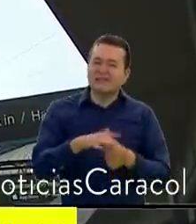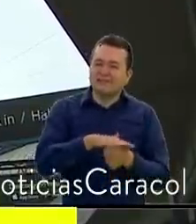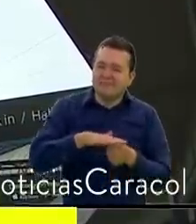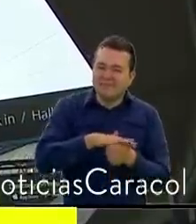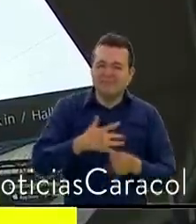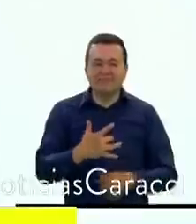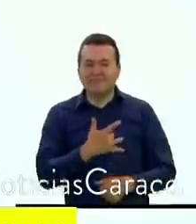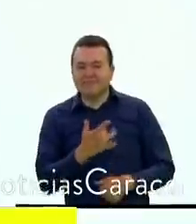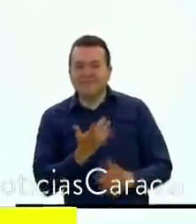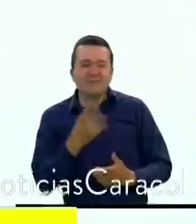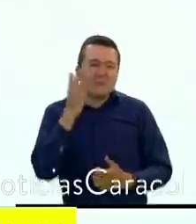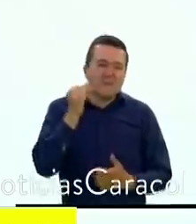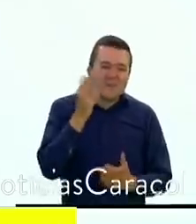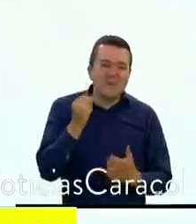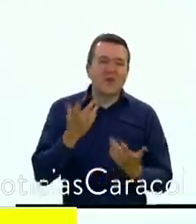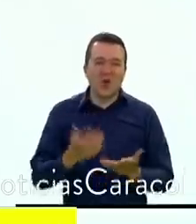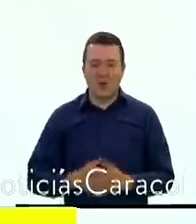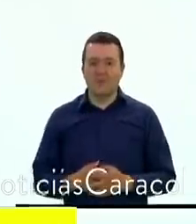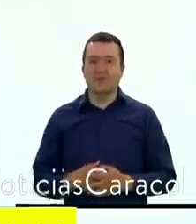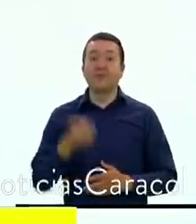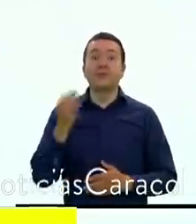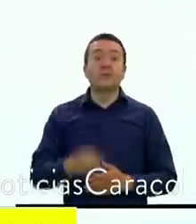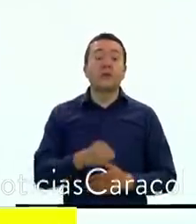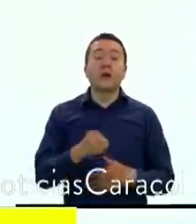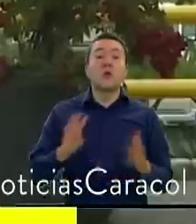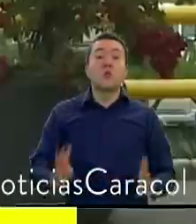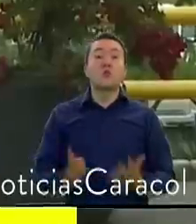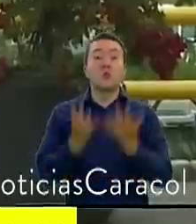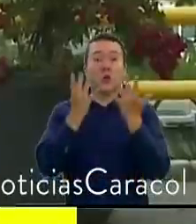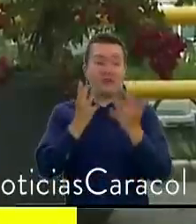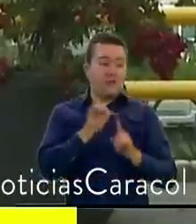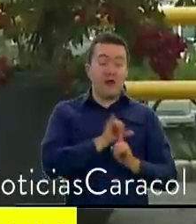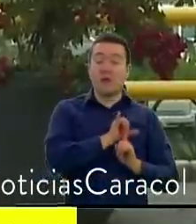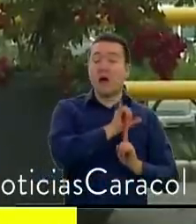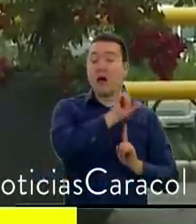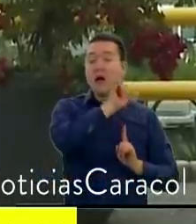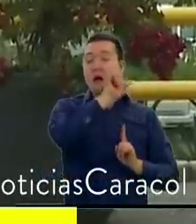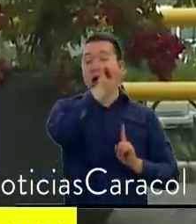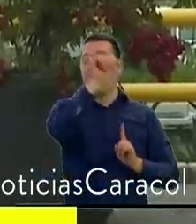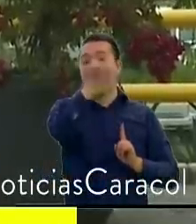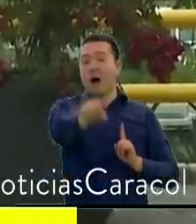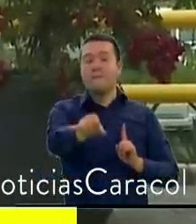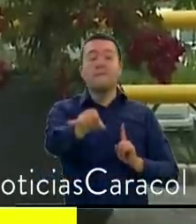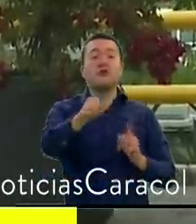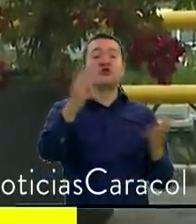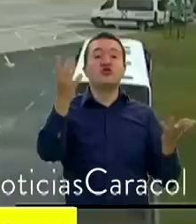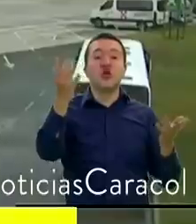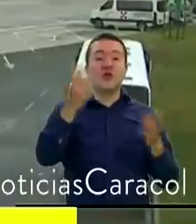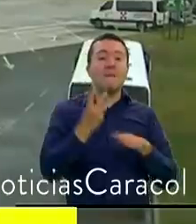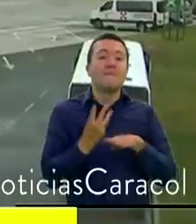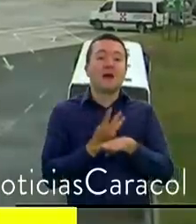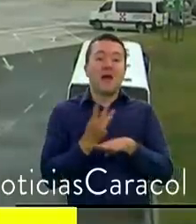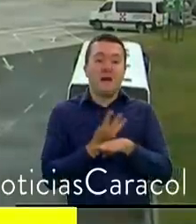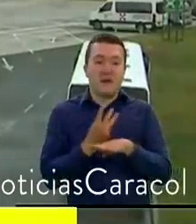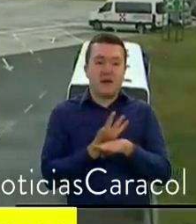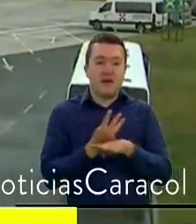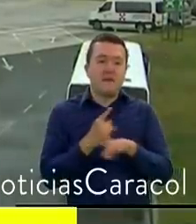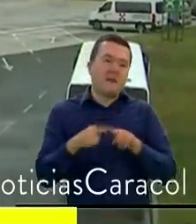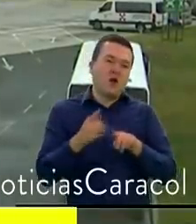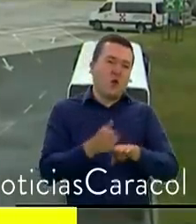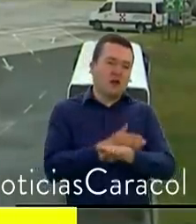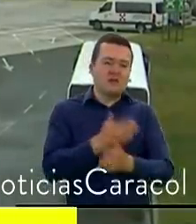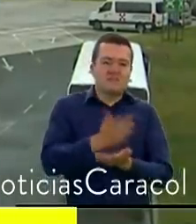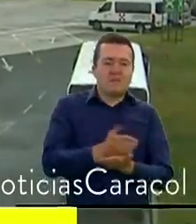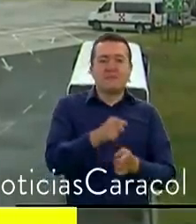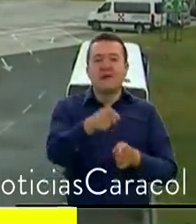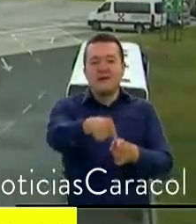Cientos de sueños despegaron a las 9 de la mañana desde el aeropuerto José María Córdoba con destino a Miami y una escala en Cartagena. Las